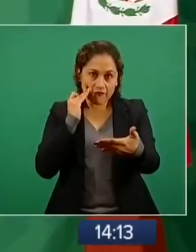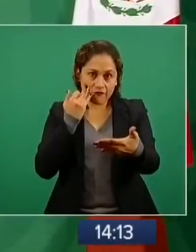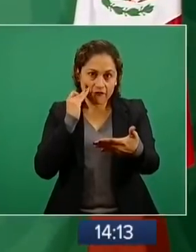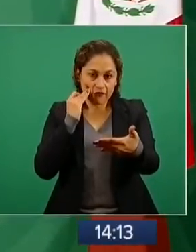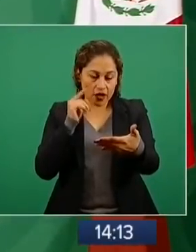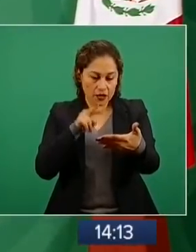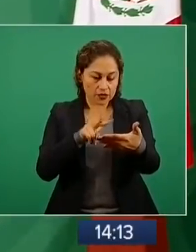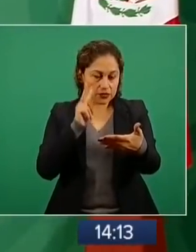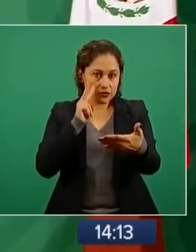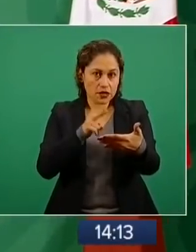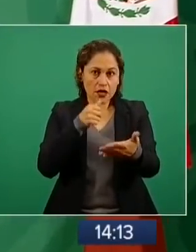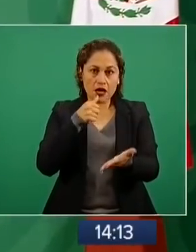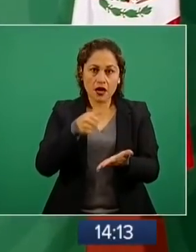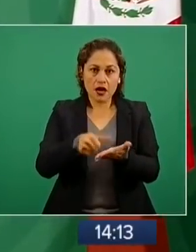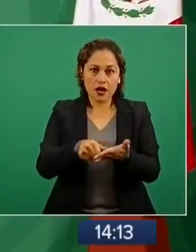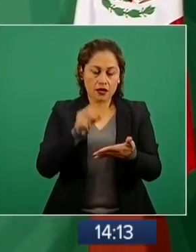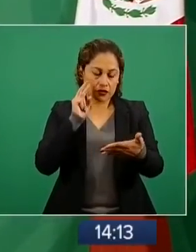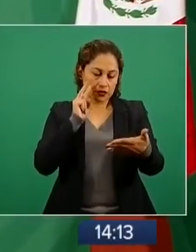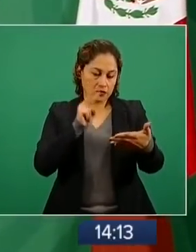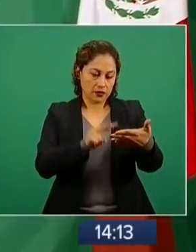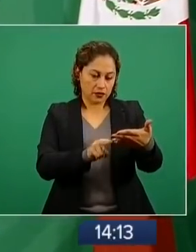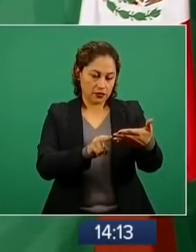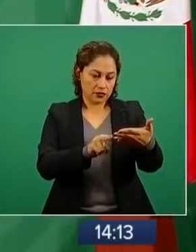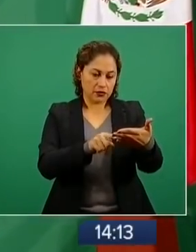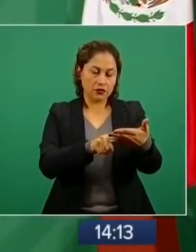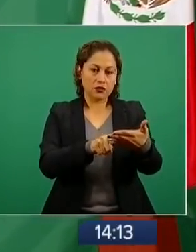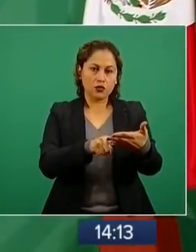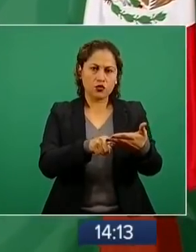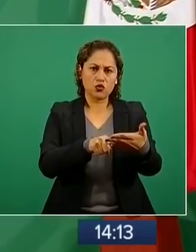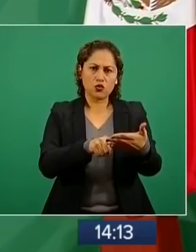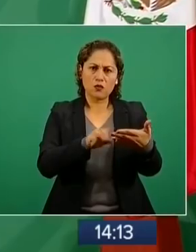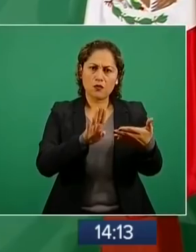Lo sentí con mucha prepotencia,